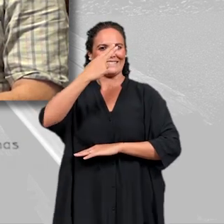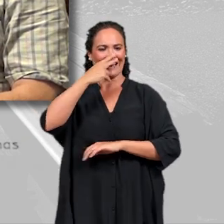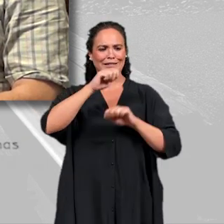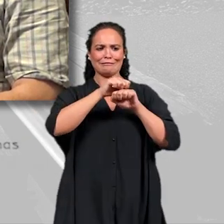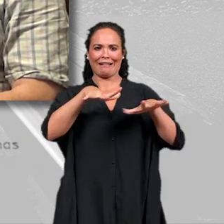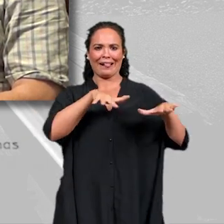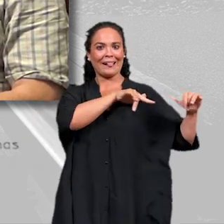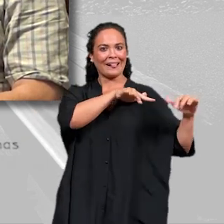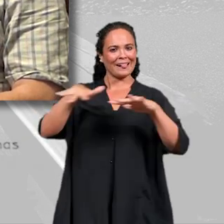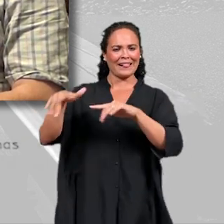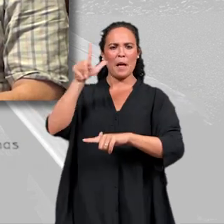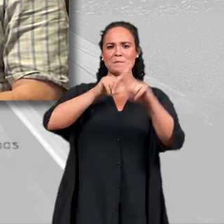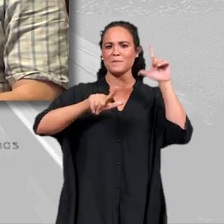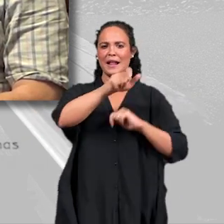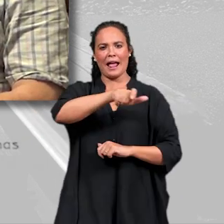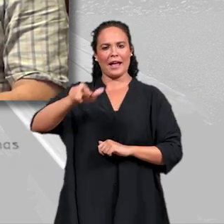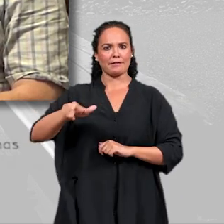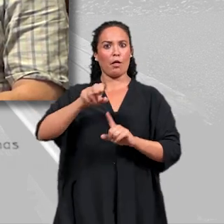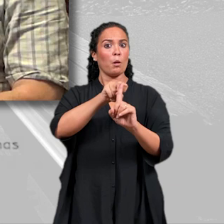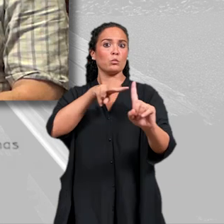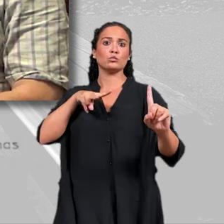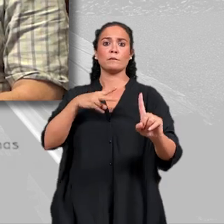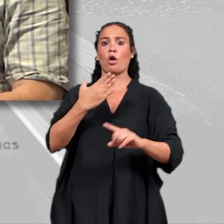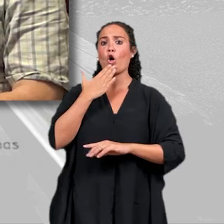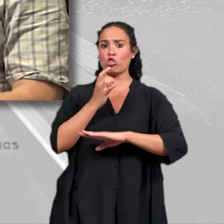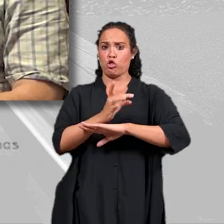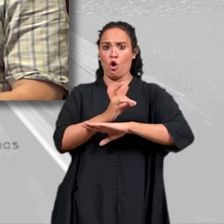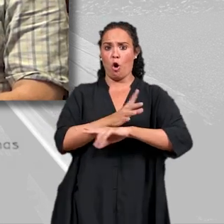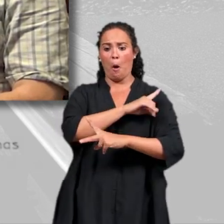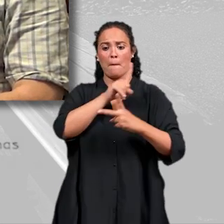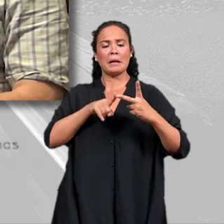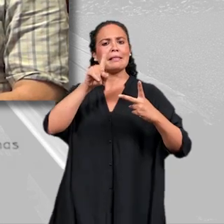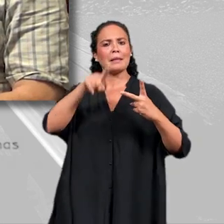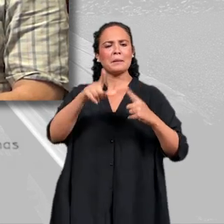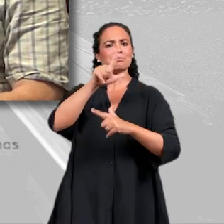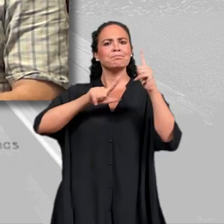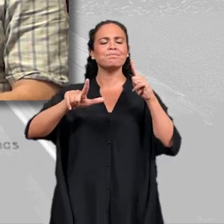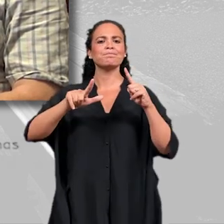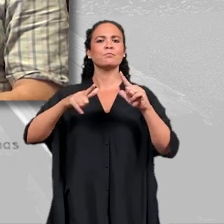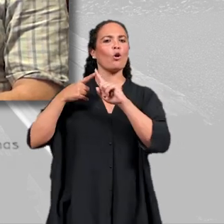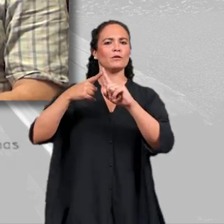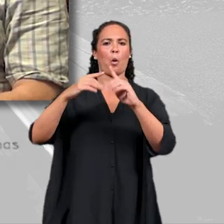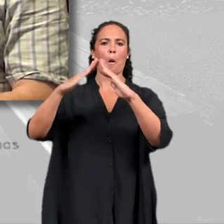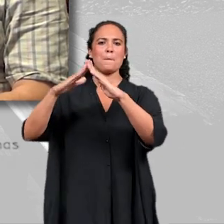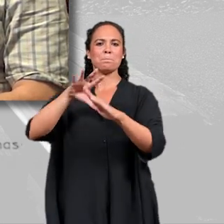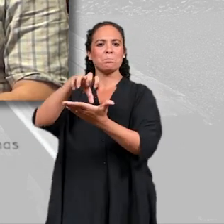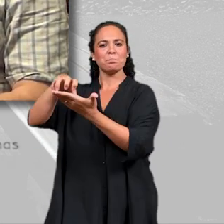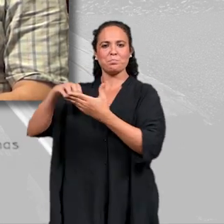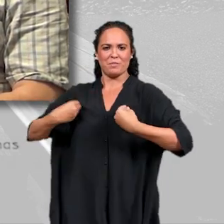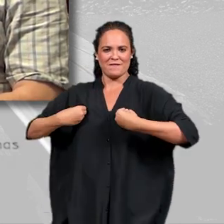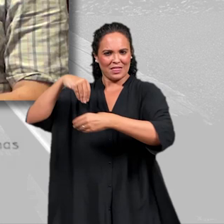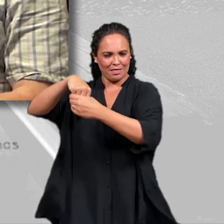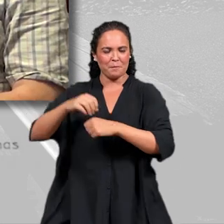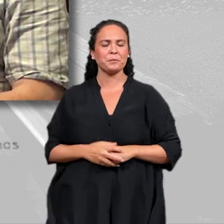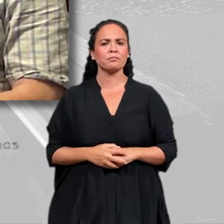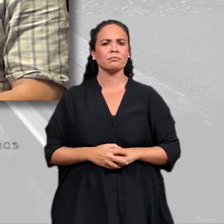gente tanto desde el punto de vista de ocio como el de vivienda. En un primer momento